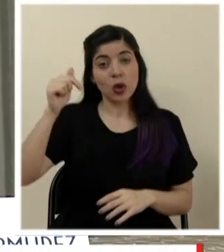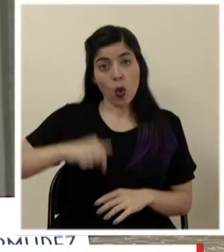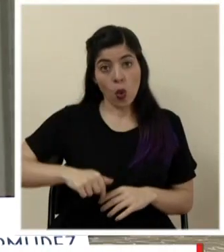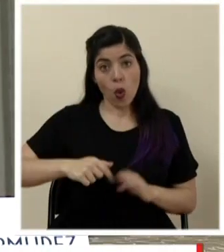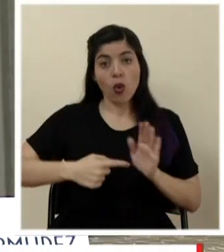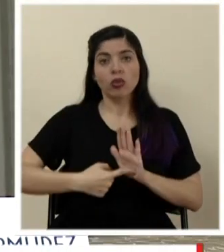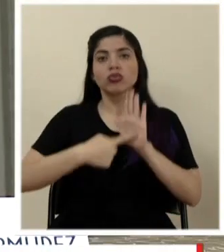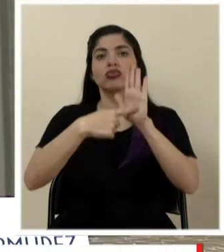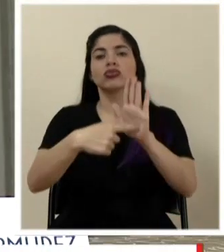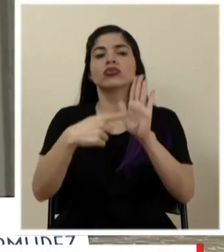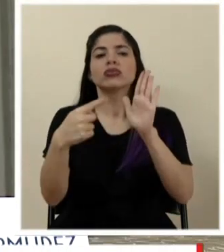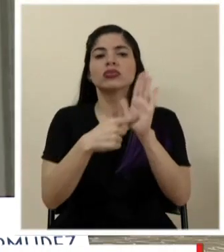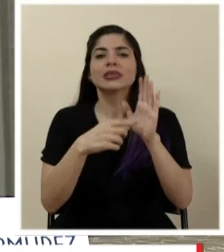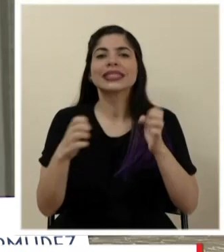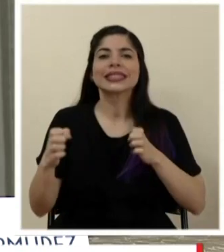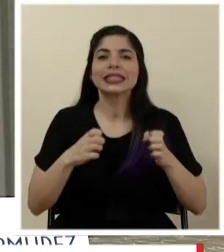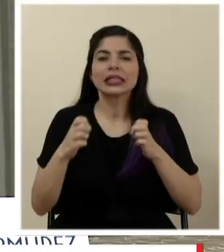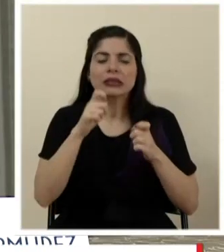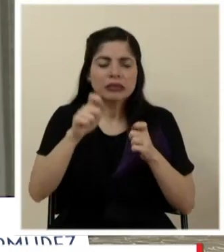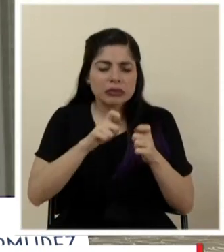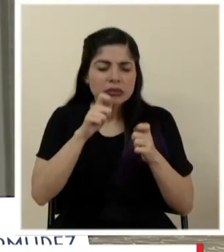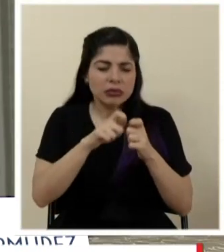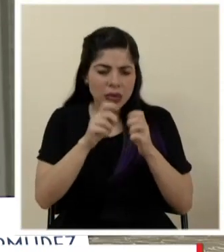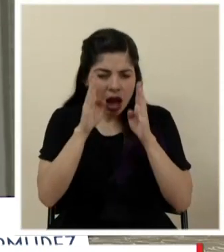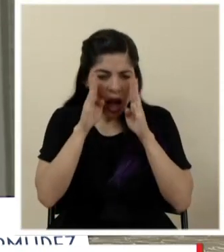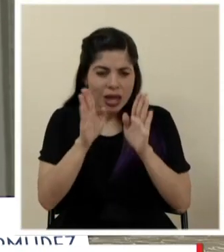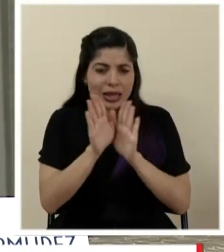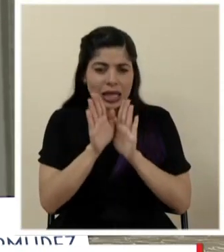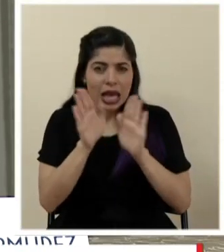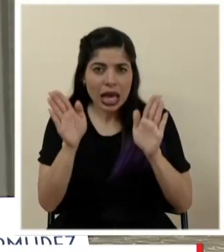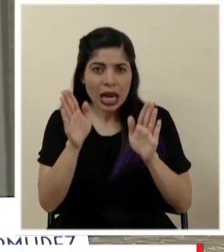la estrategia de precisión y atención integral